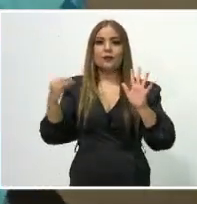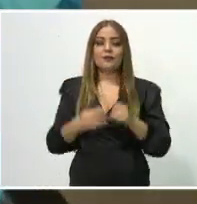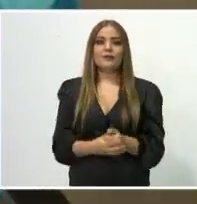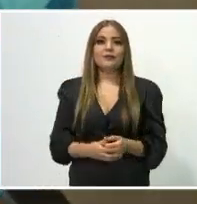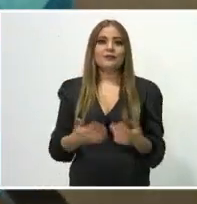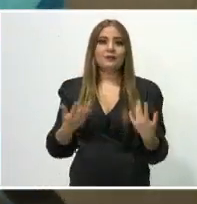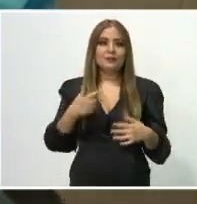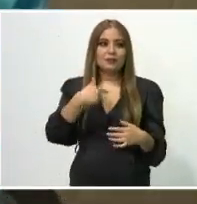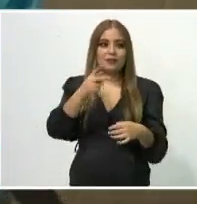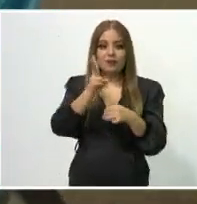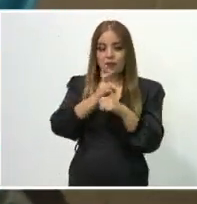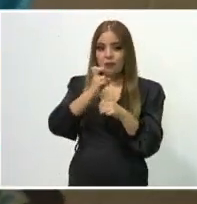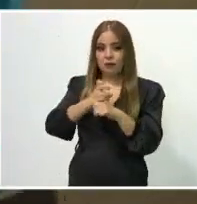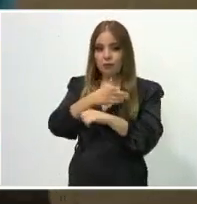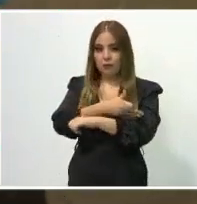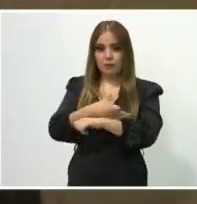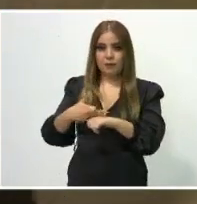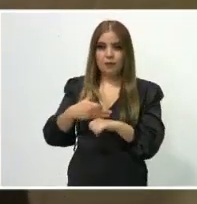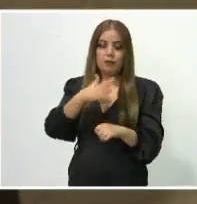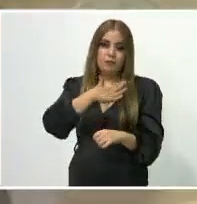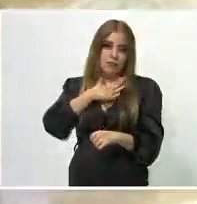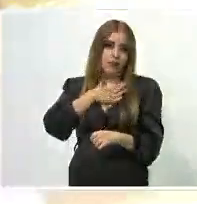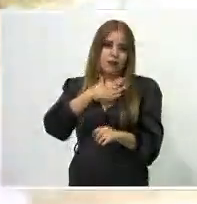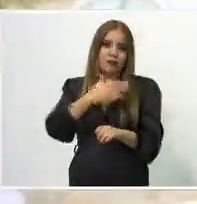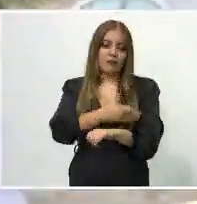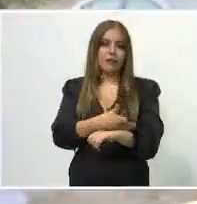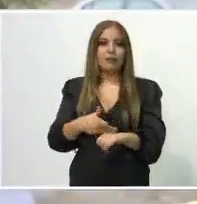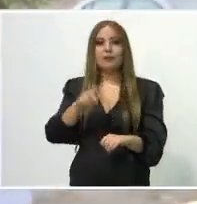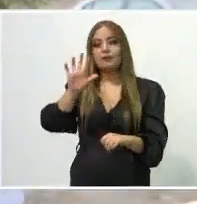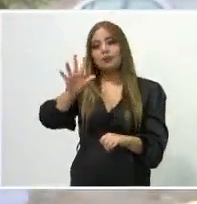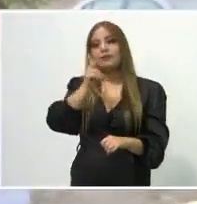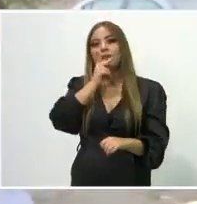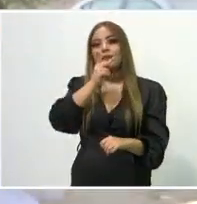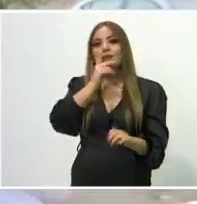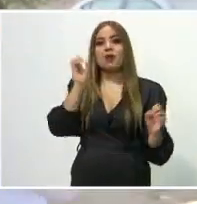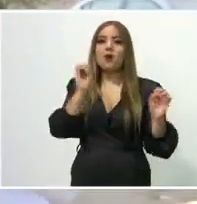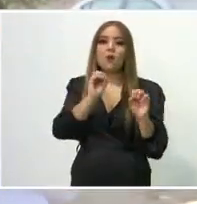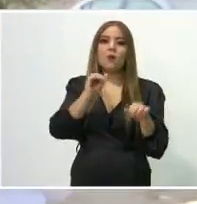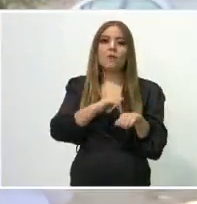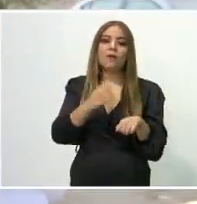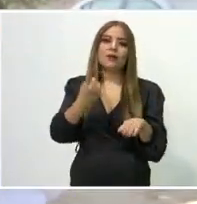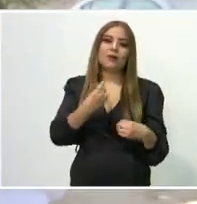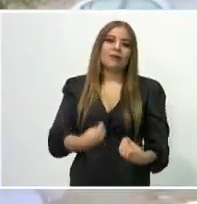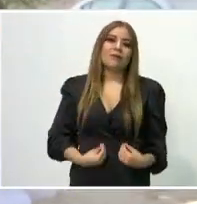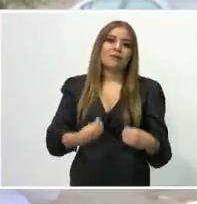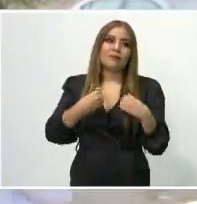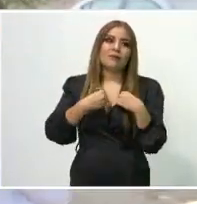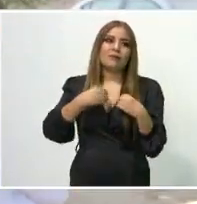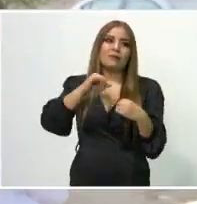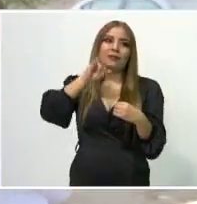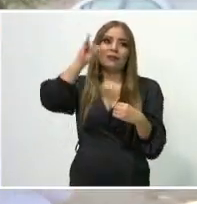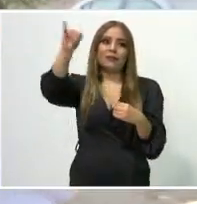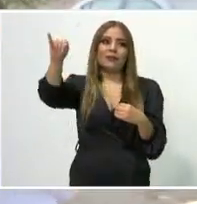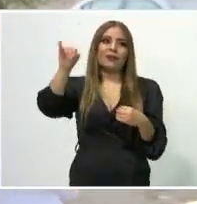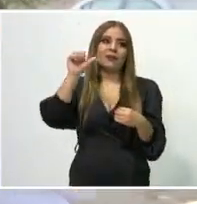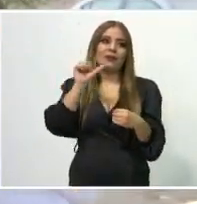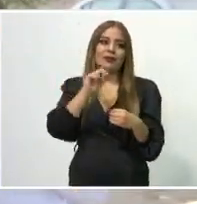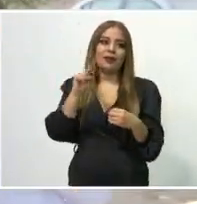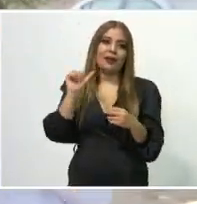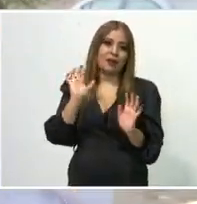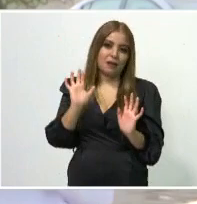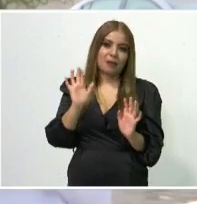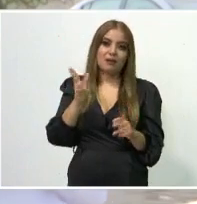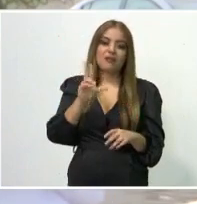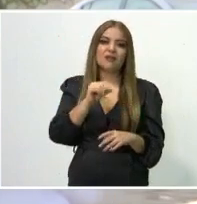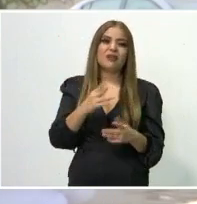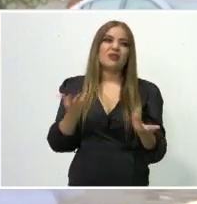que invitamos a pura familia, de parte mía, de parte de su papá, no, porque viven muy lejos en fraccionamiento Ana. Y de la